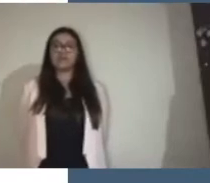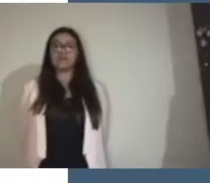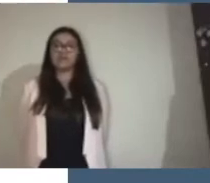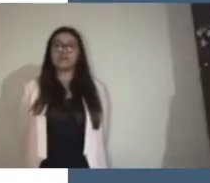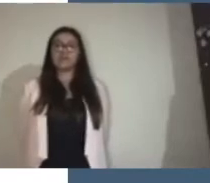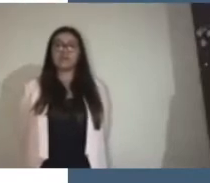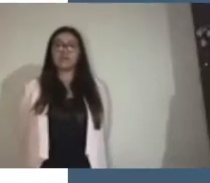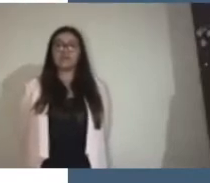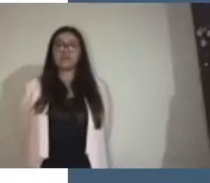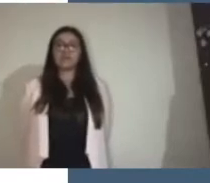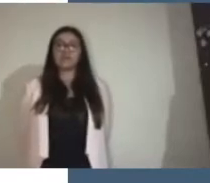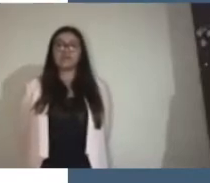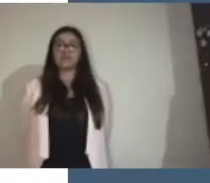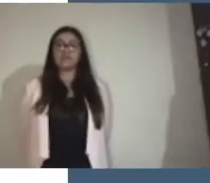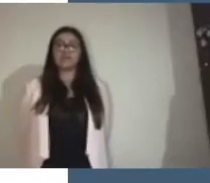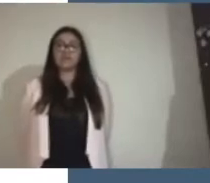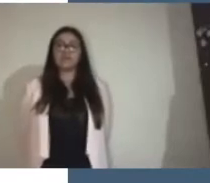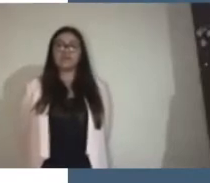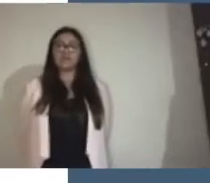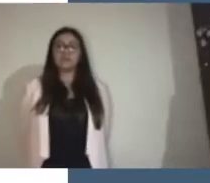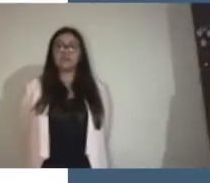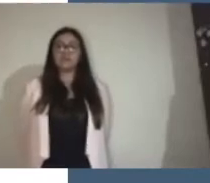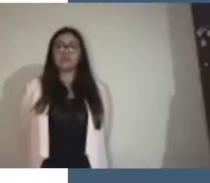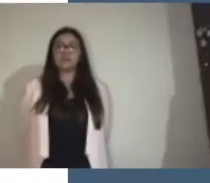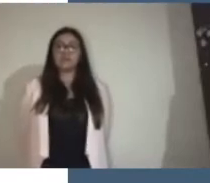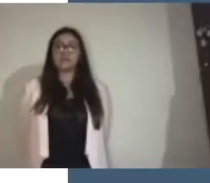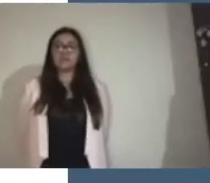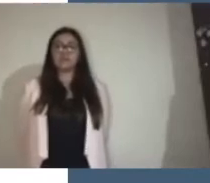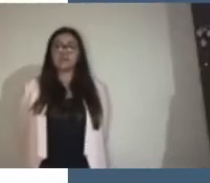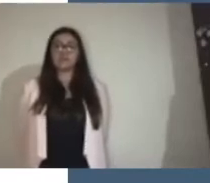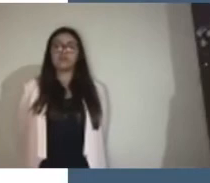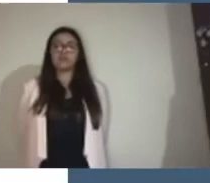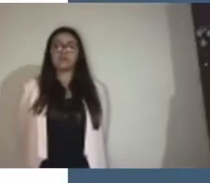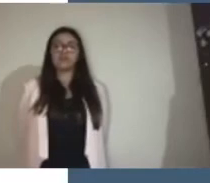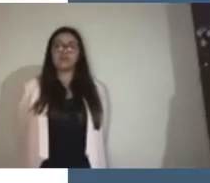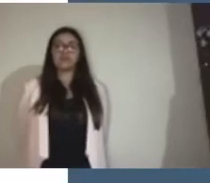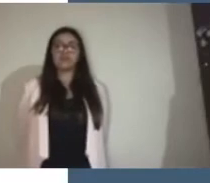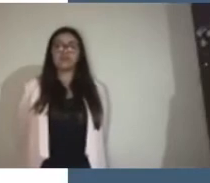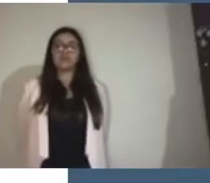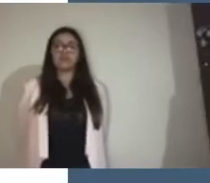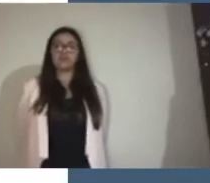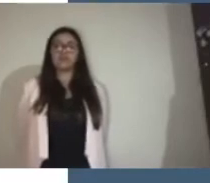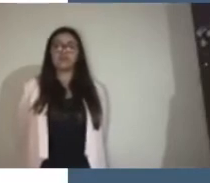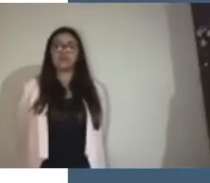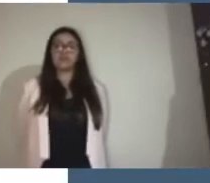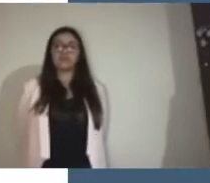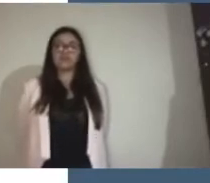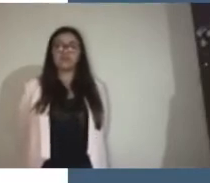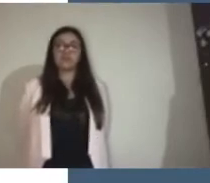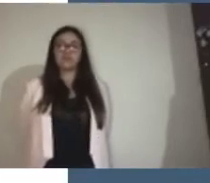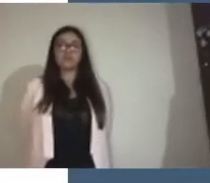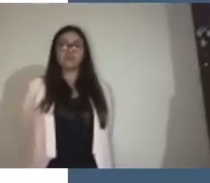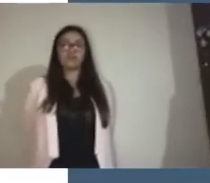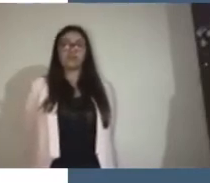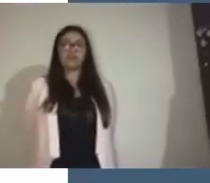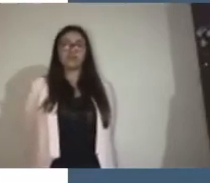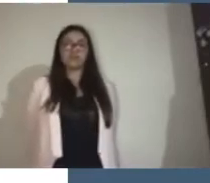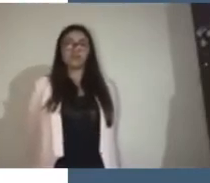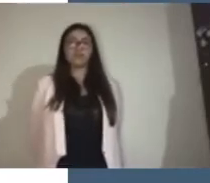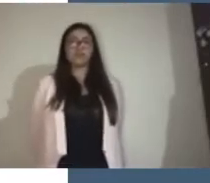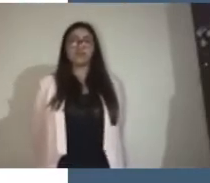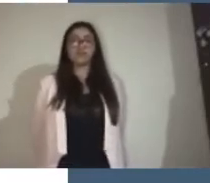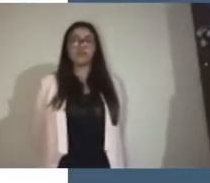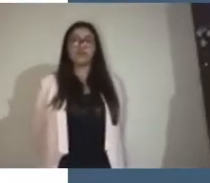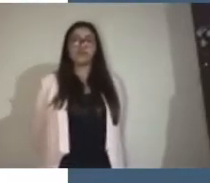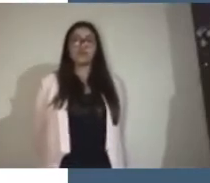una población o una cohorte que sea representativa de la población que estoy buscando. El uso de la aclaración de Artus, que es como una lista